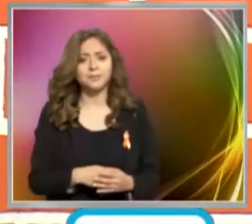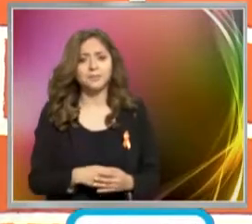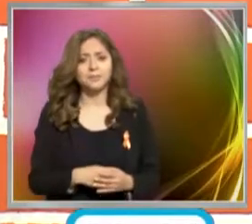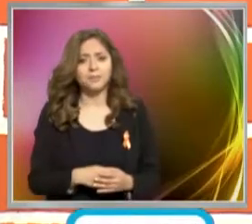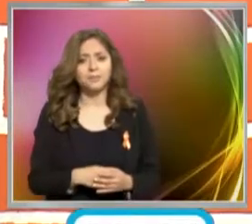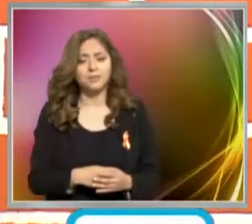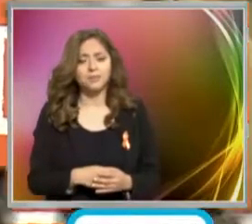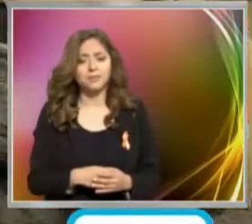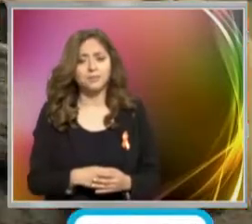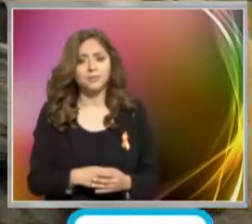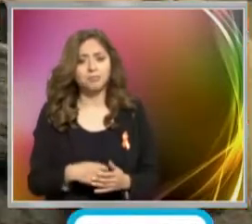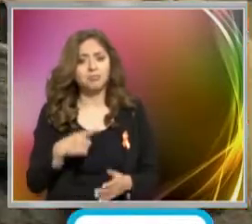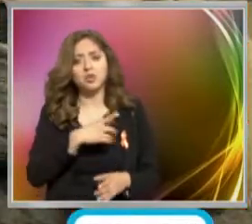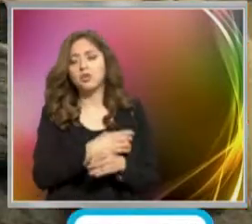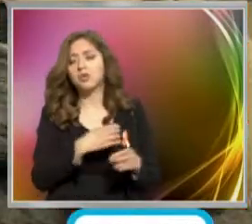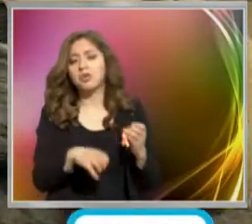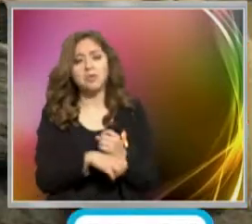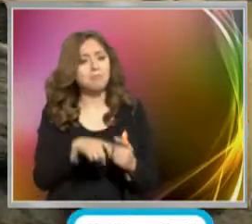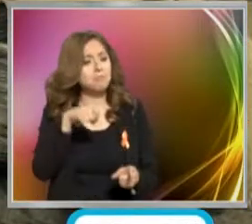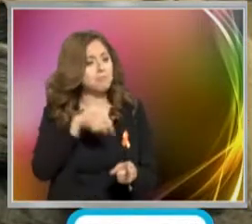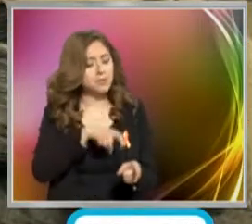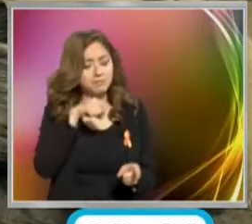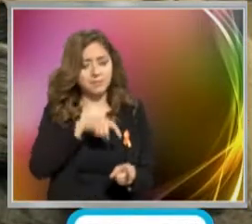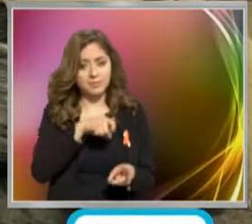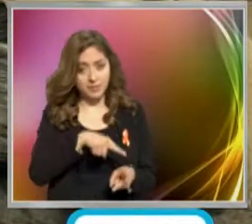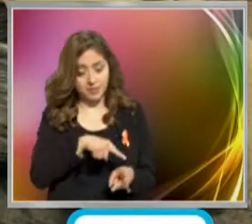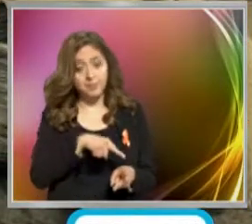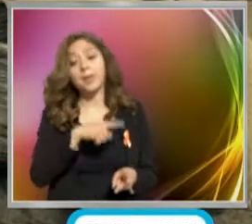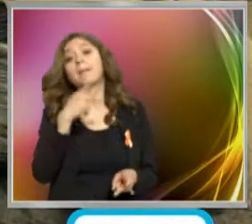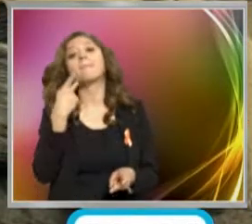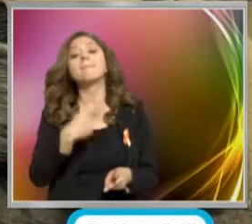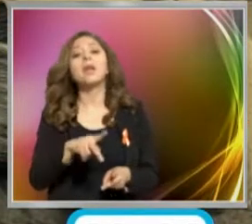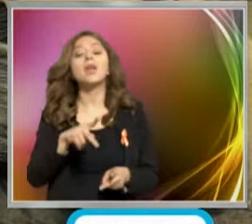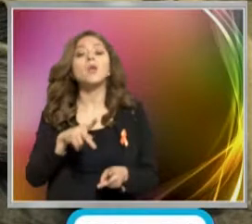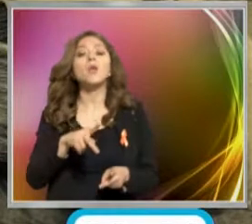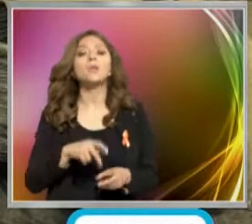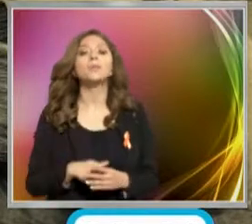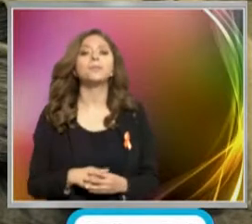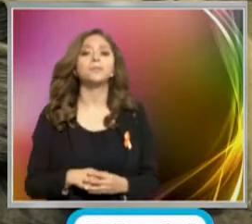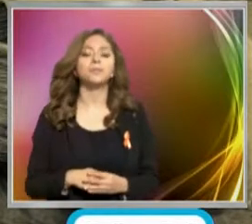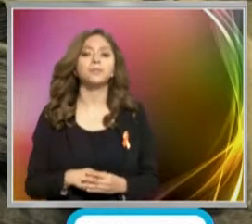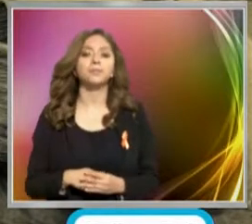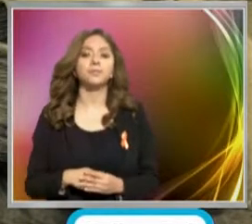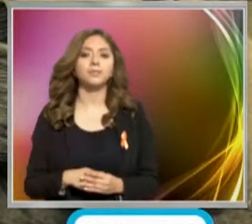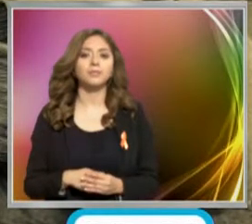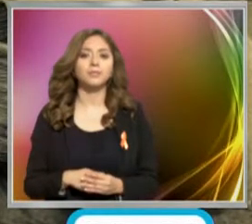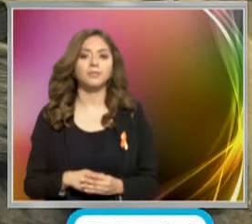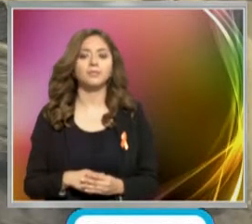permanecieron fuera de la esfera pública, ¿no? Sí. Entonces, en colaboración con